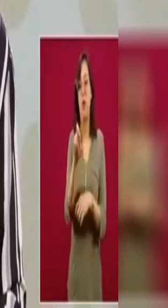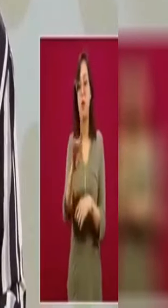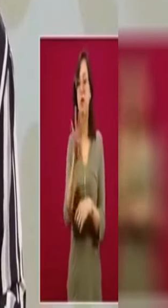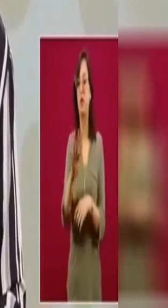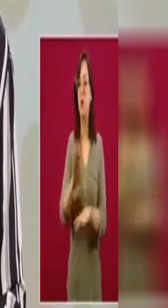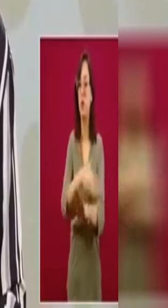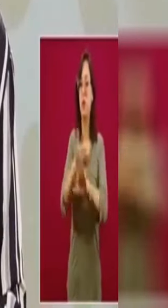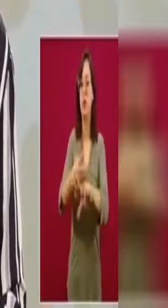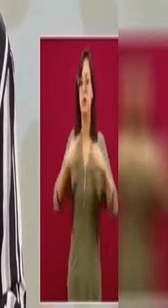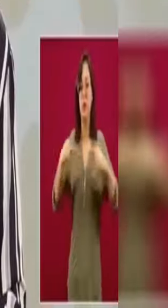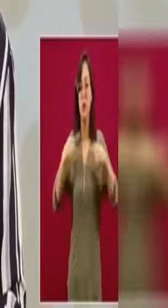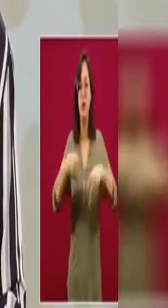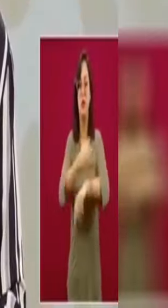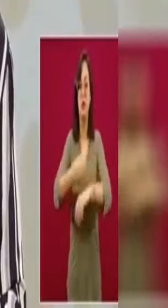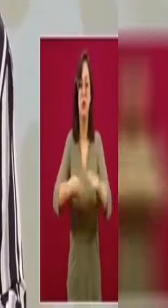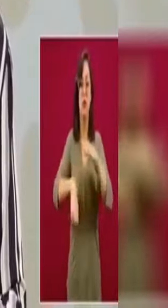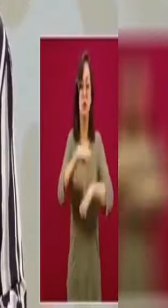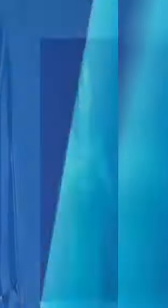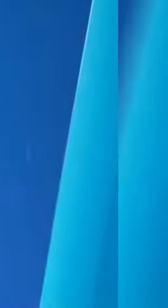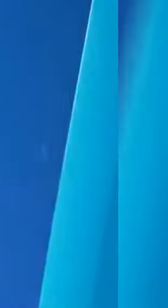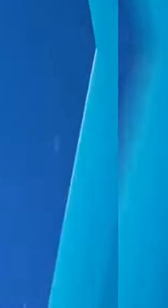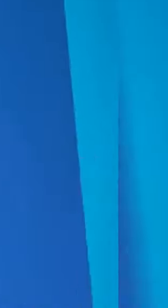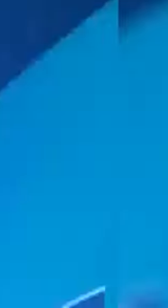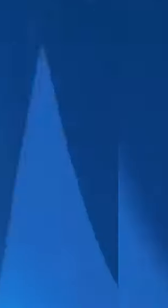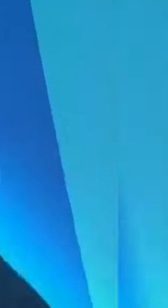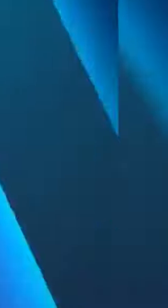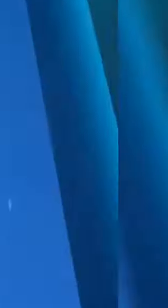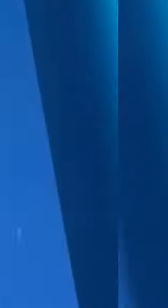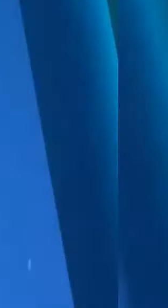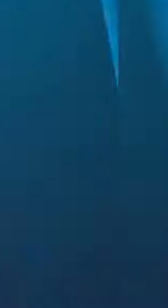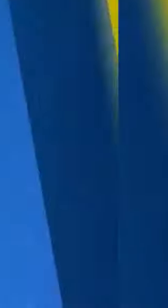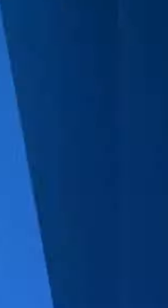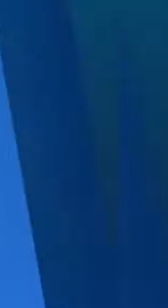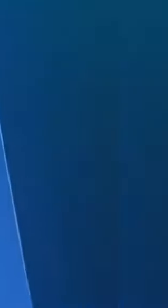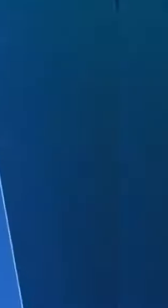obligaciones y derechos. A ver. Gastaron en los Estados Unidos.